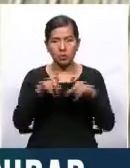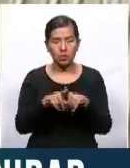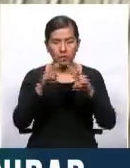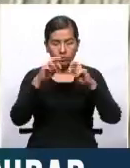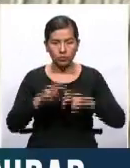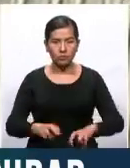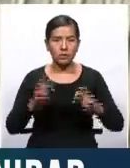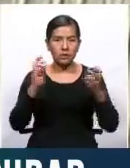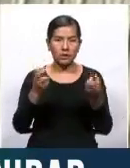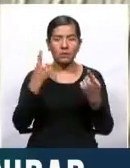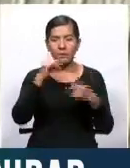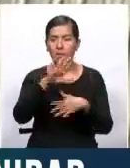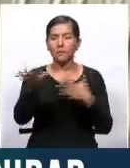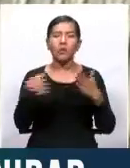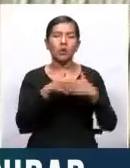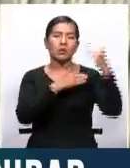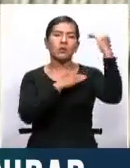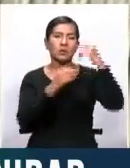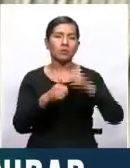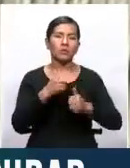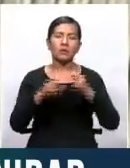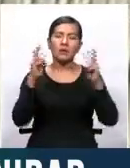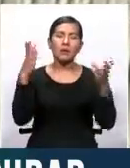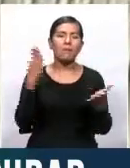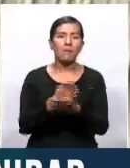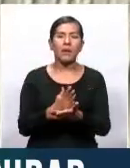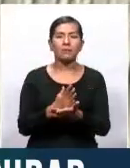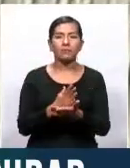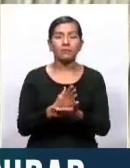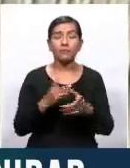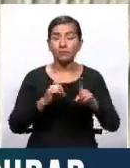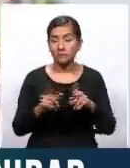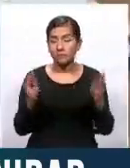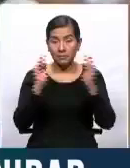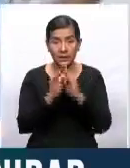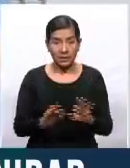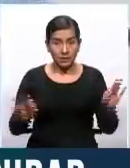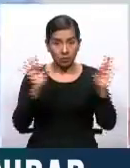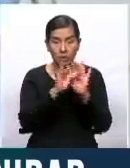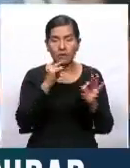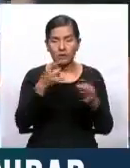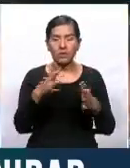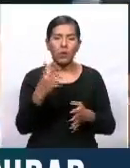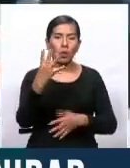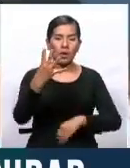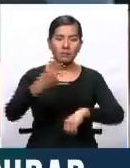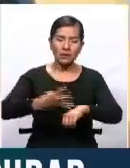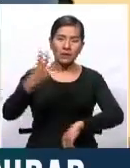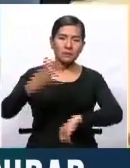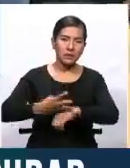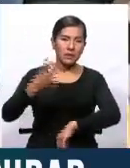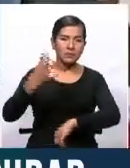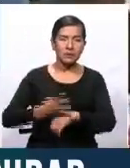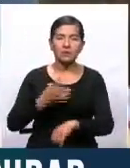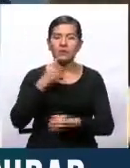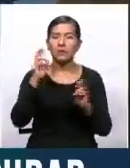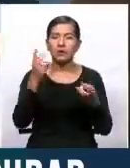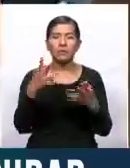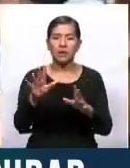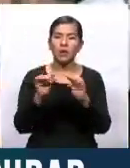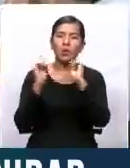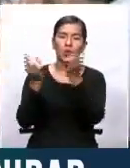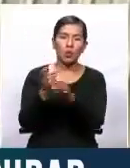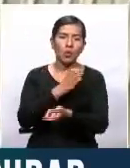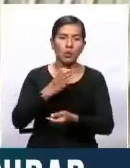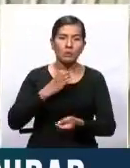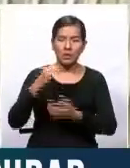la que se encuentra la cruceñidad debido al paro cívico. Más aún tomando en cuenta las más de 4 ocasiones en las que el Comité Pro Santa Cruz y otras